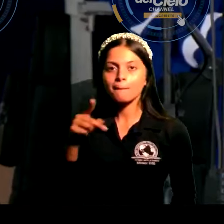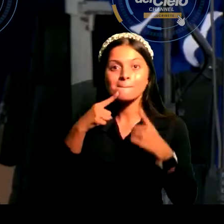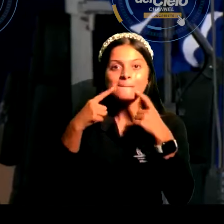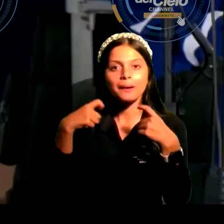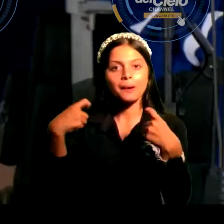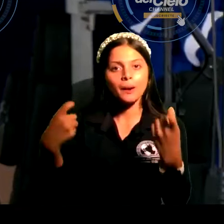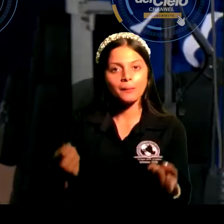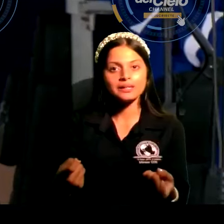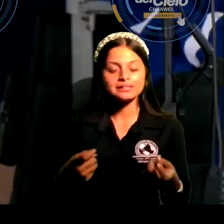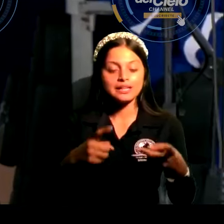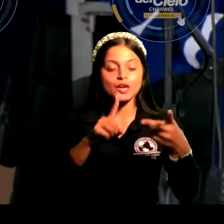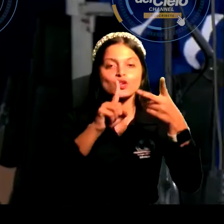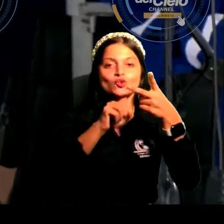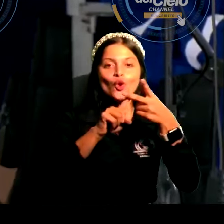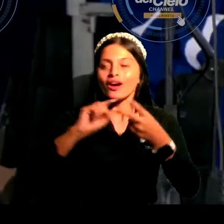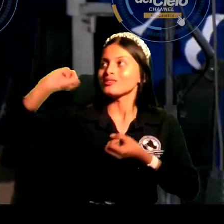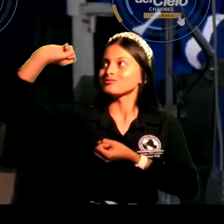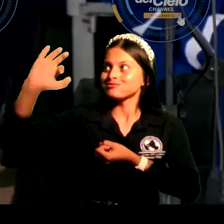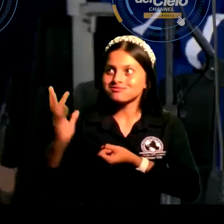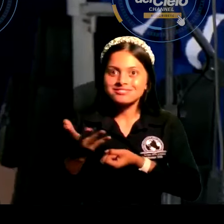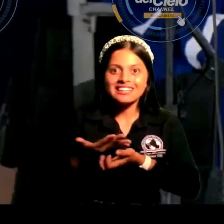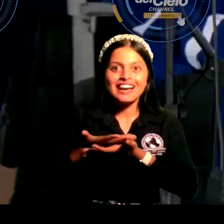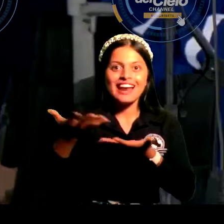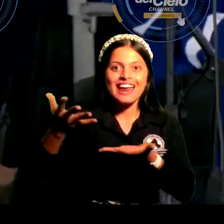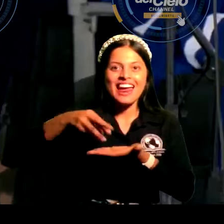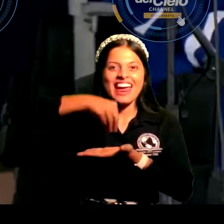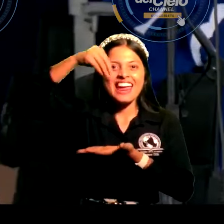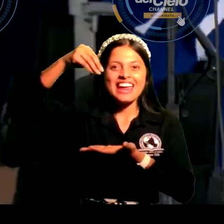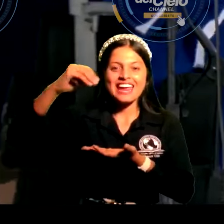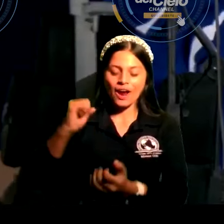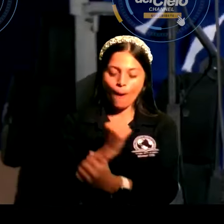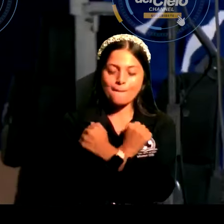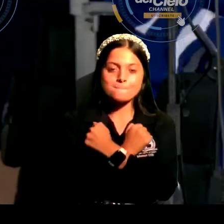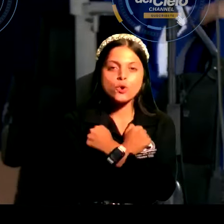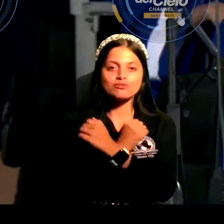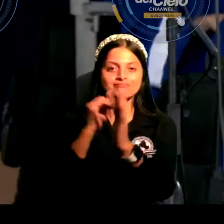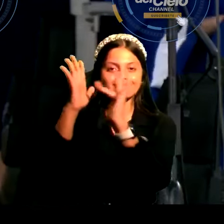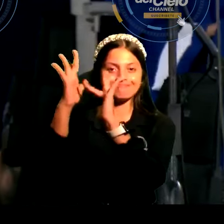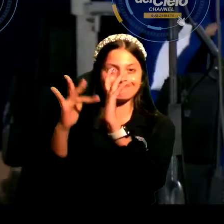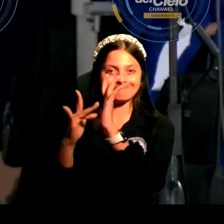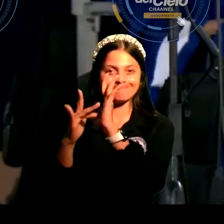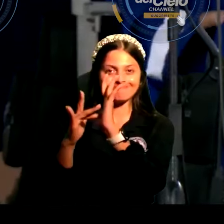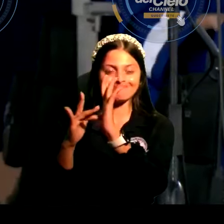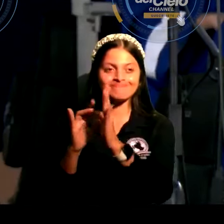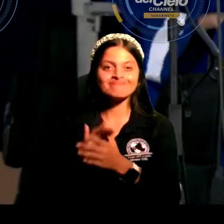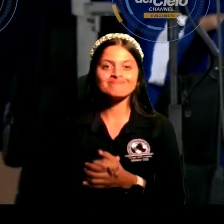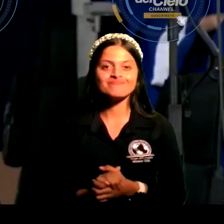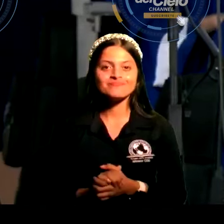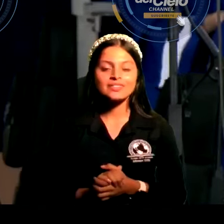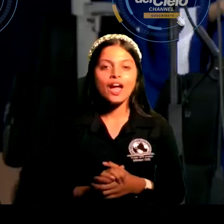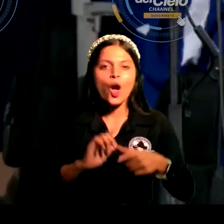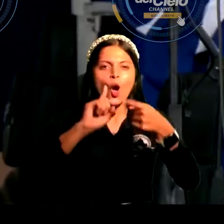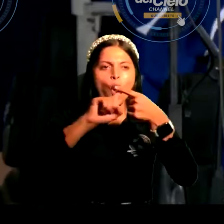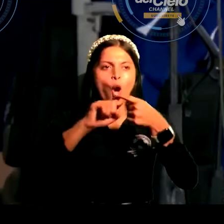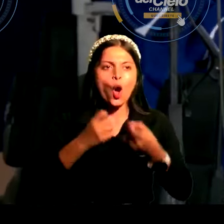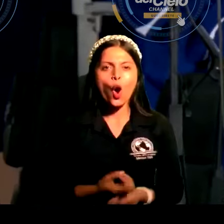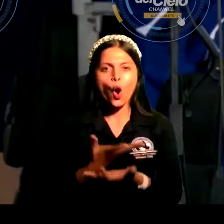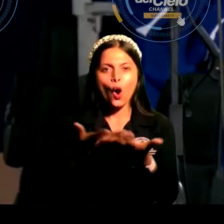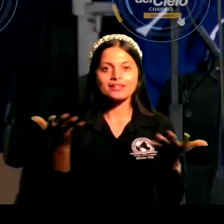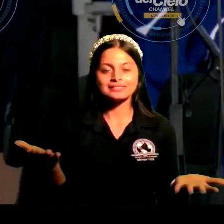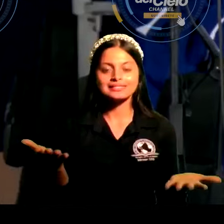la gracia y el gran amor de Dios. Empecemos por hablar un poquito de la condición del ser